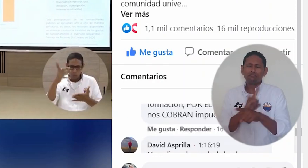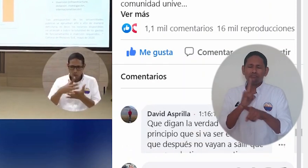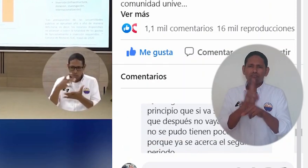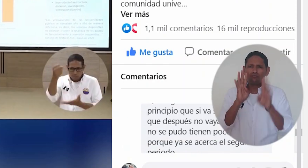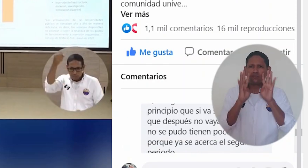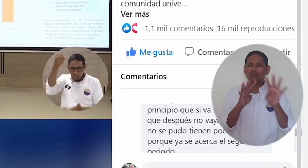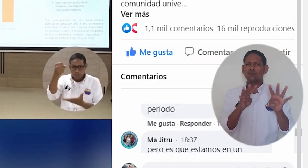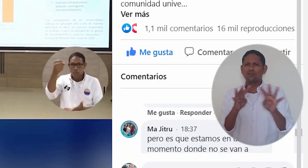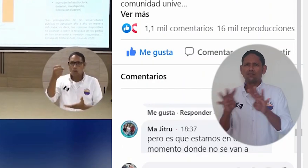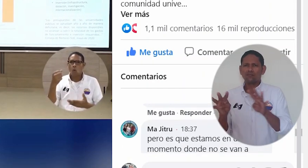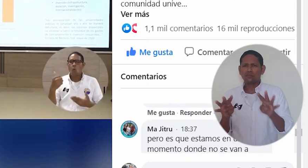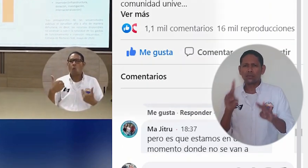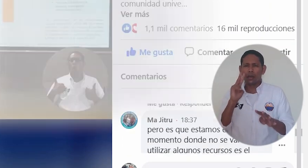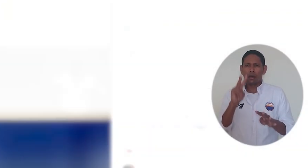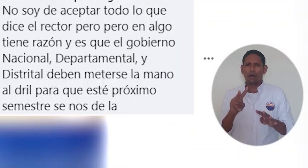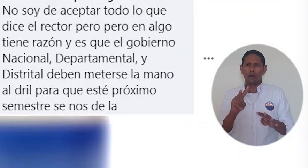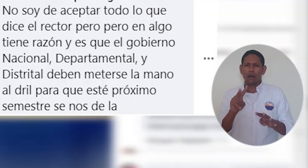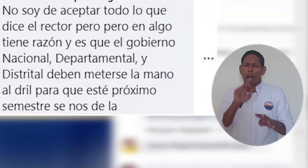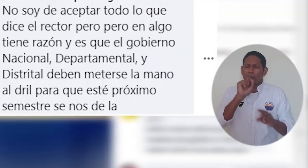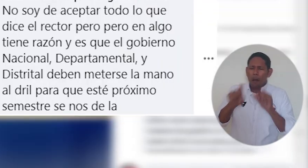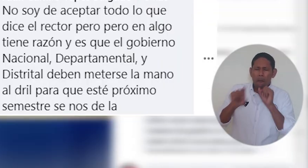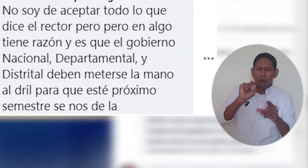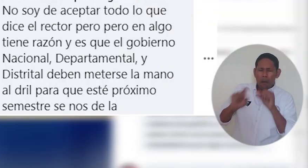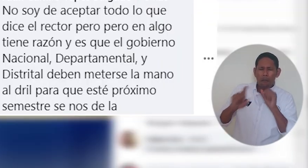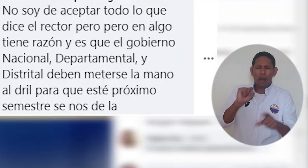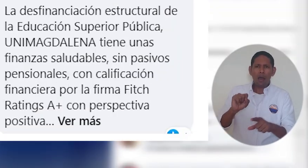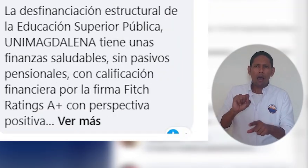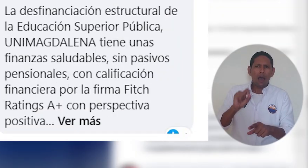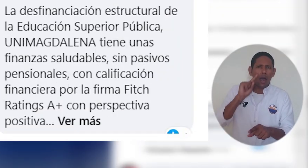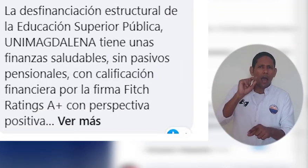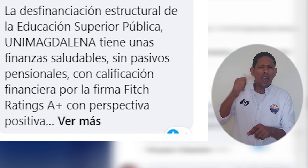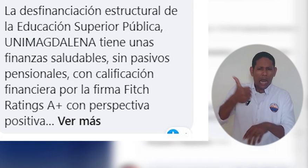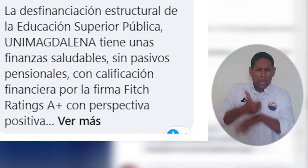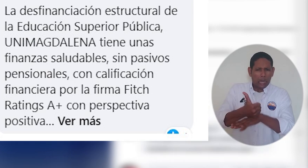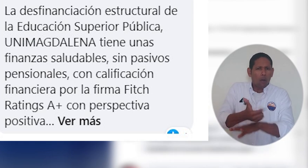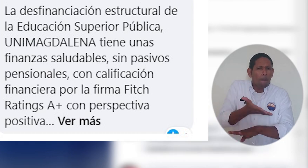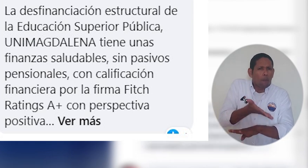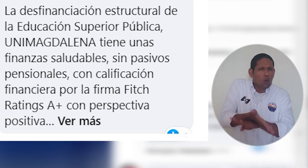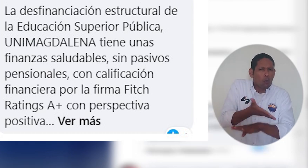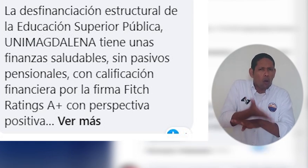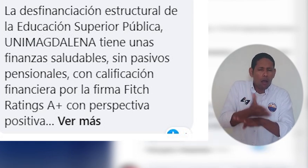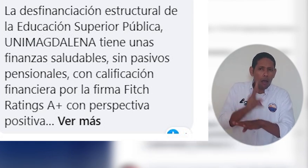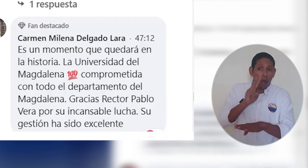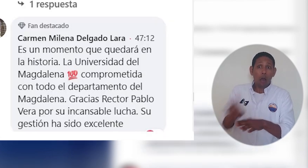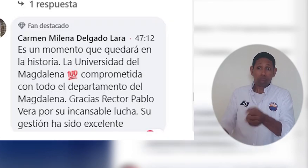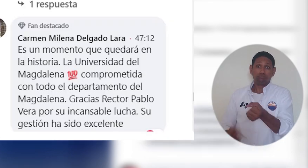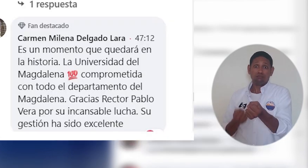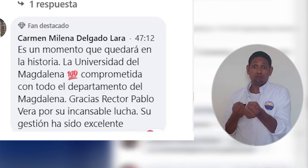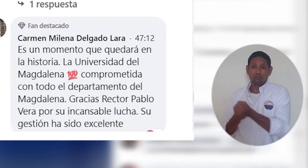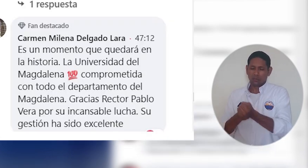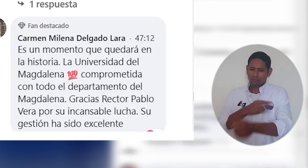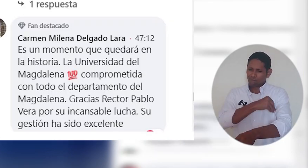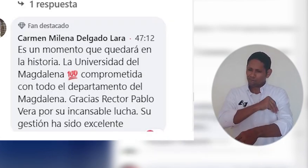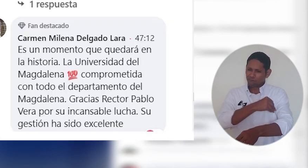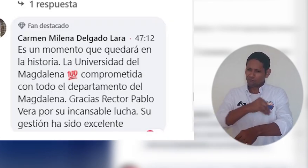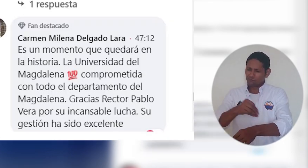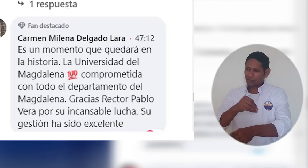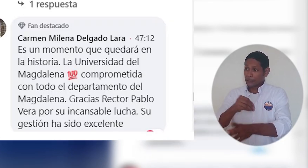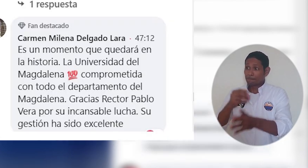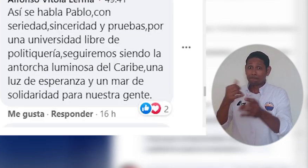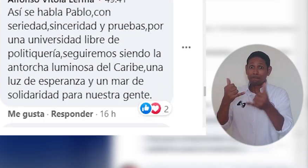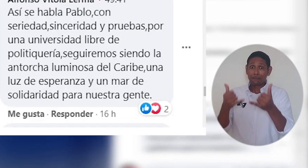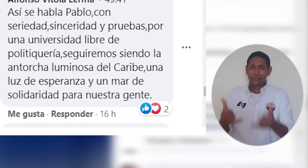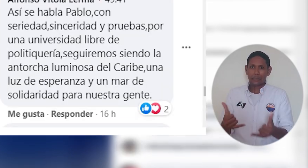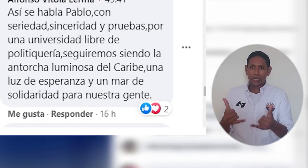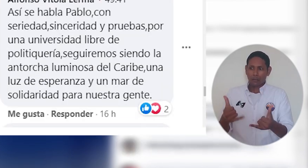universitaria, además de algunos usuarios externos al alma mater, quienes expresaron inquietudes, conocieron la propuesta del rector y apoyaron su